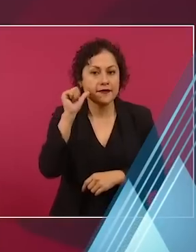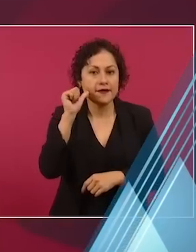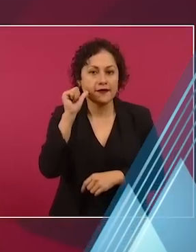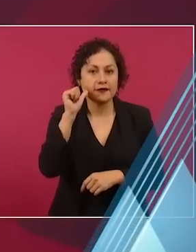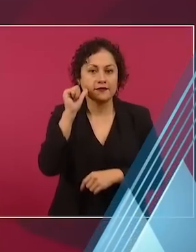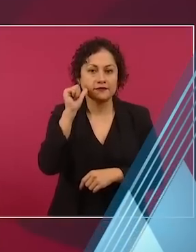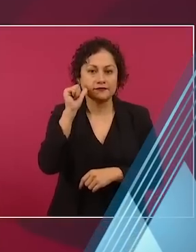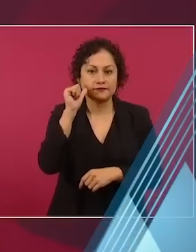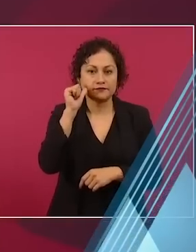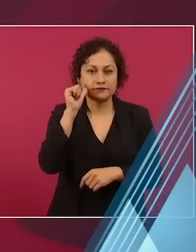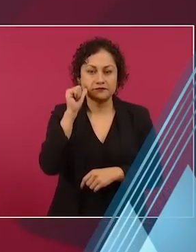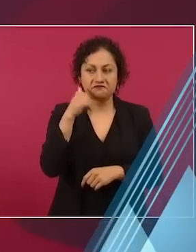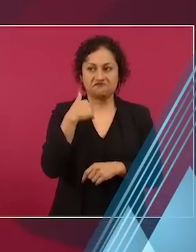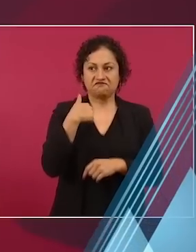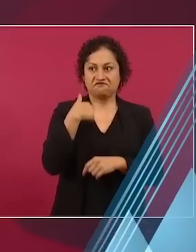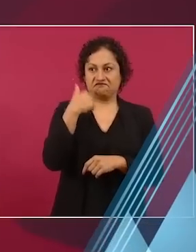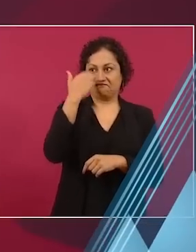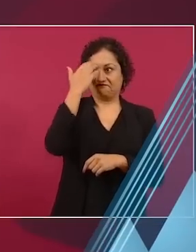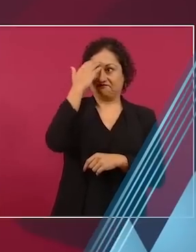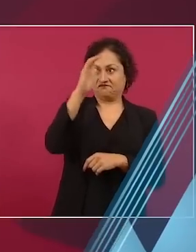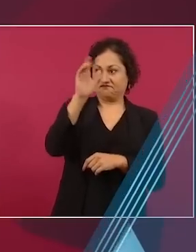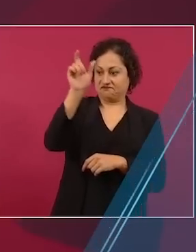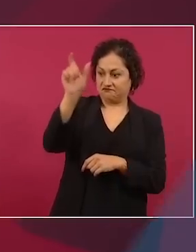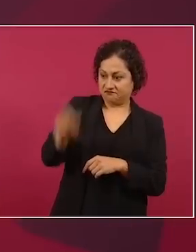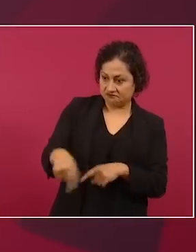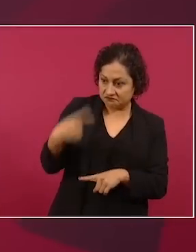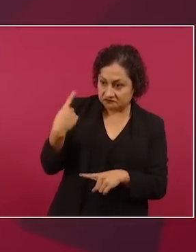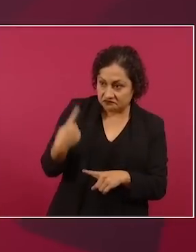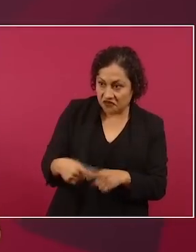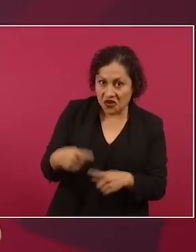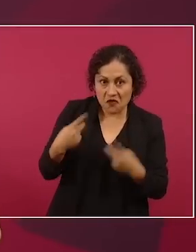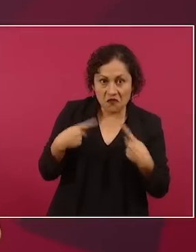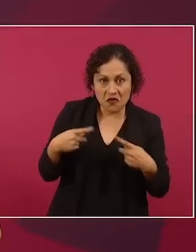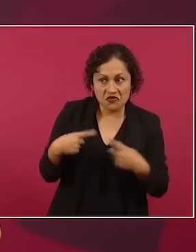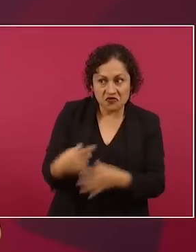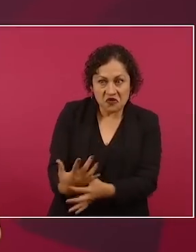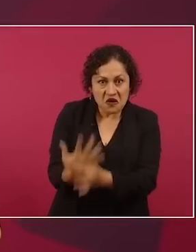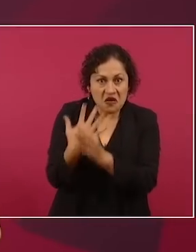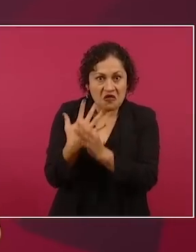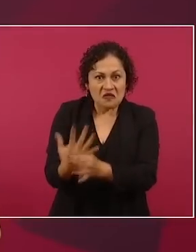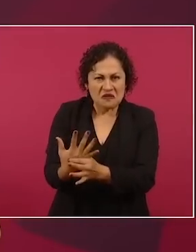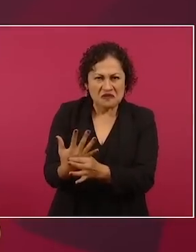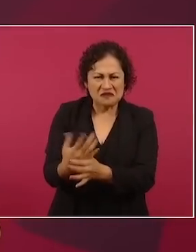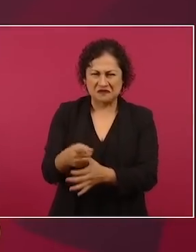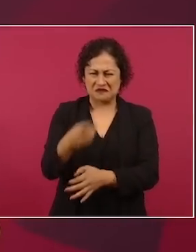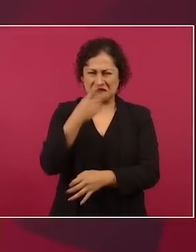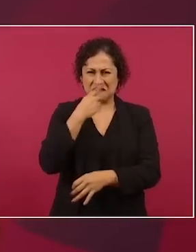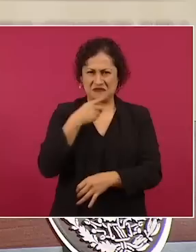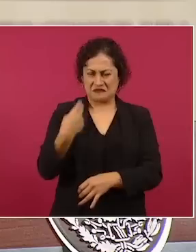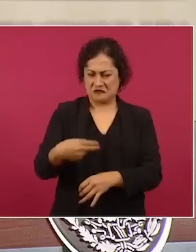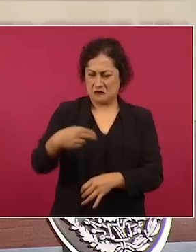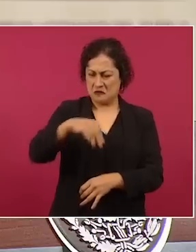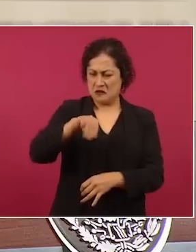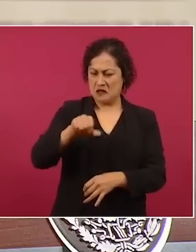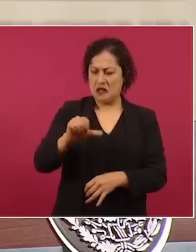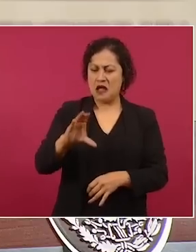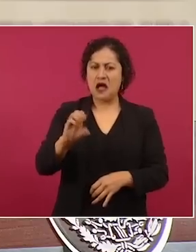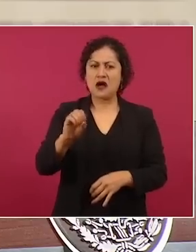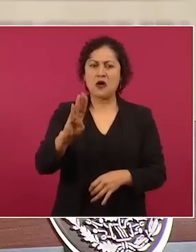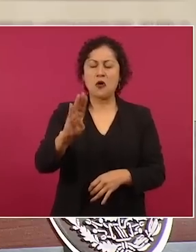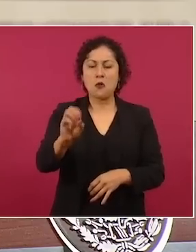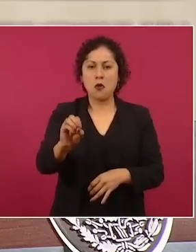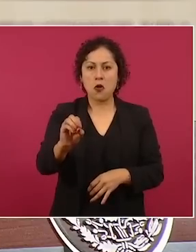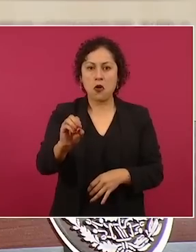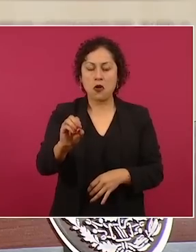Yo ni sabía quién era el señor Jacobo, y